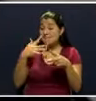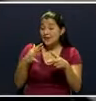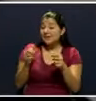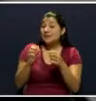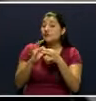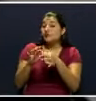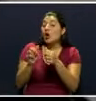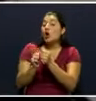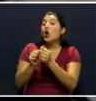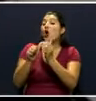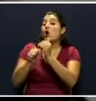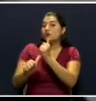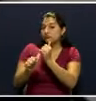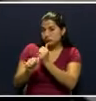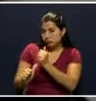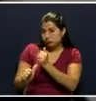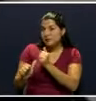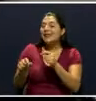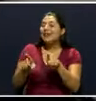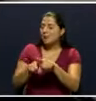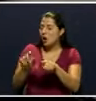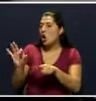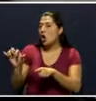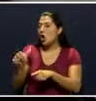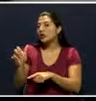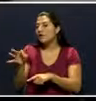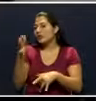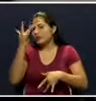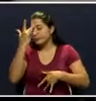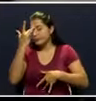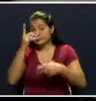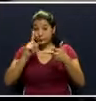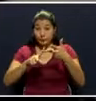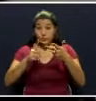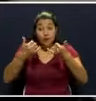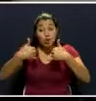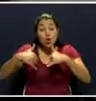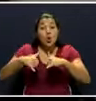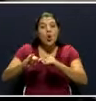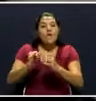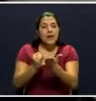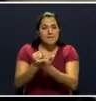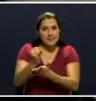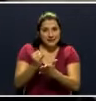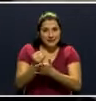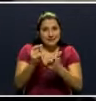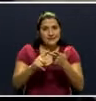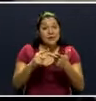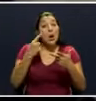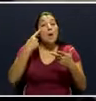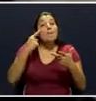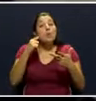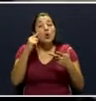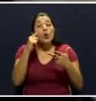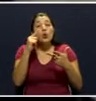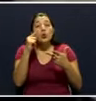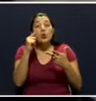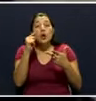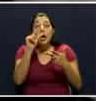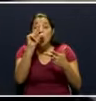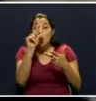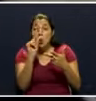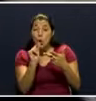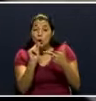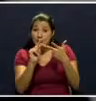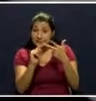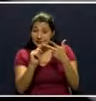de este mecanismo de transmisión y todavía está en investigación el tema de la transmisión por las gotas más pequeñas que todavía tardan